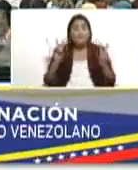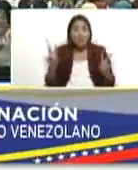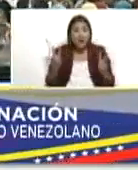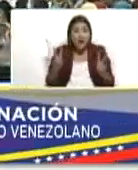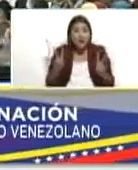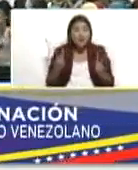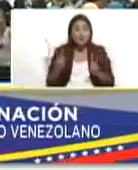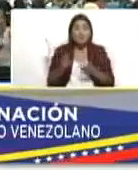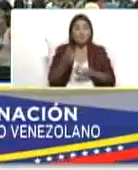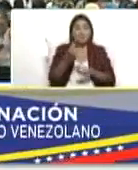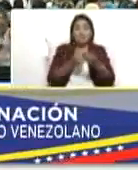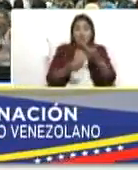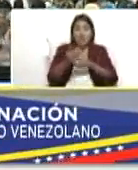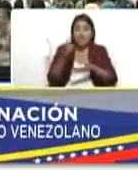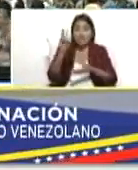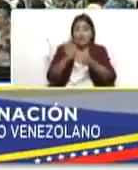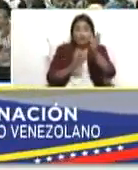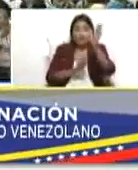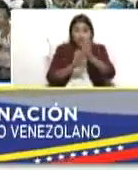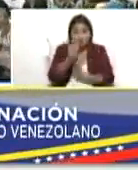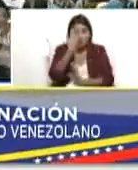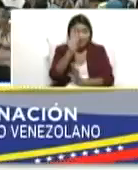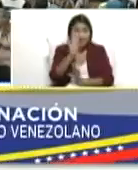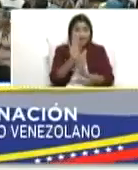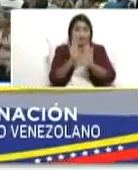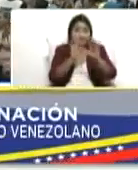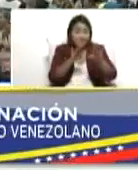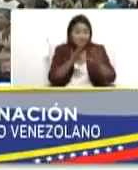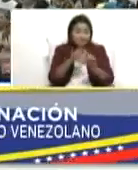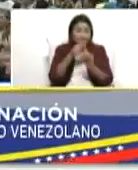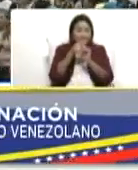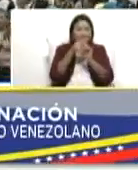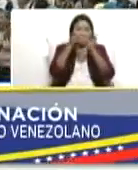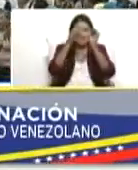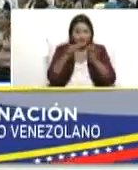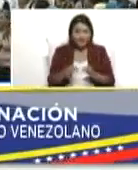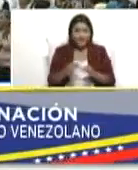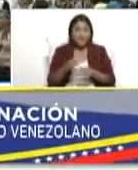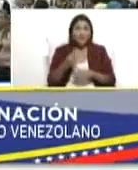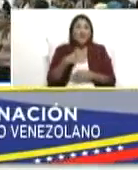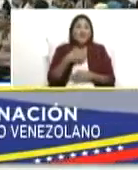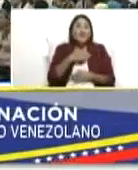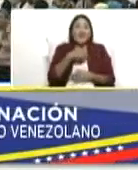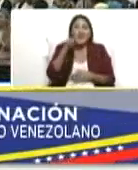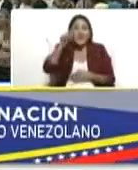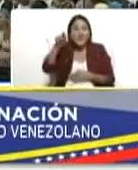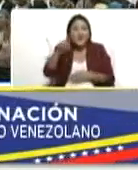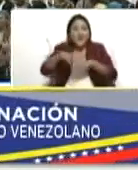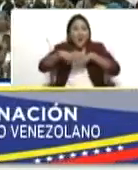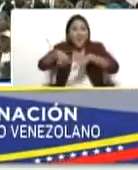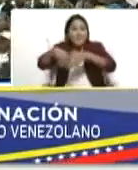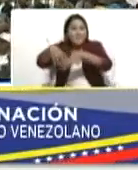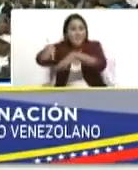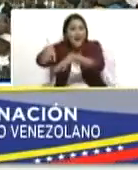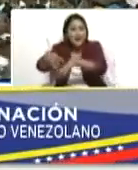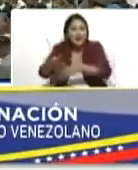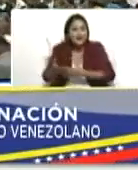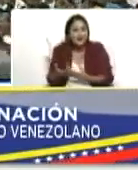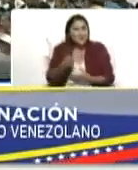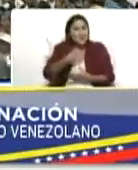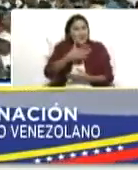prosperidad y el bienestar para nuestro pueblo me gustaría estar ahí en el epicentro de esa